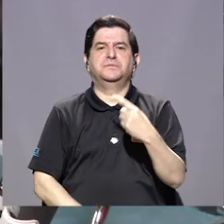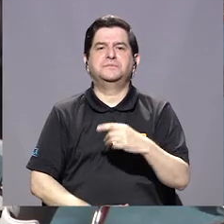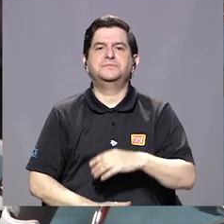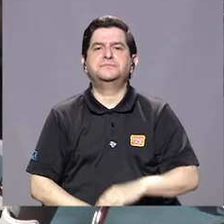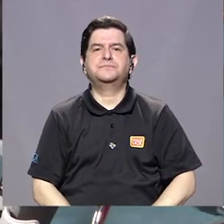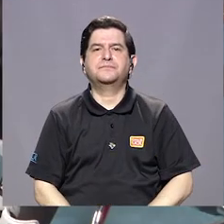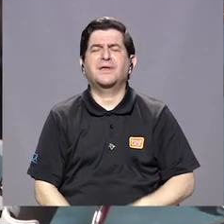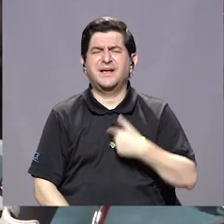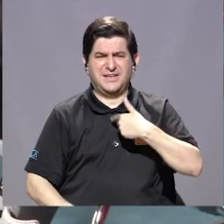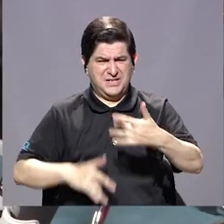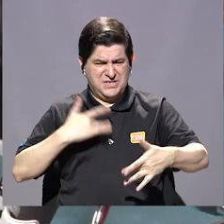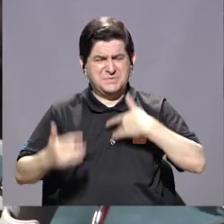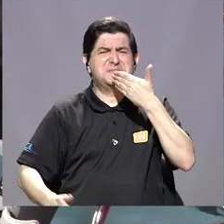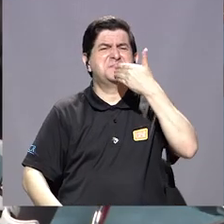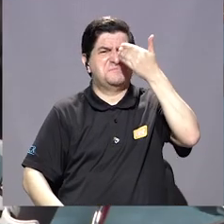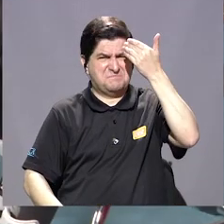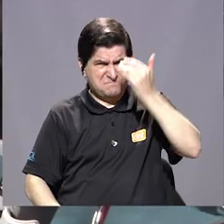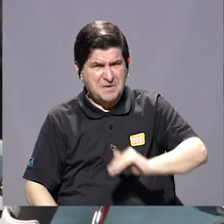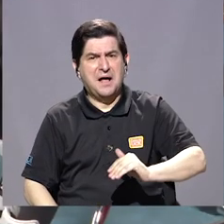Y sí me sentí muy mal.